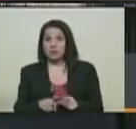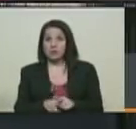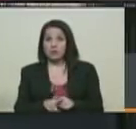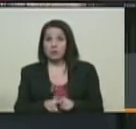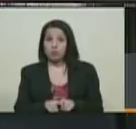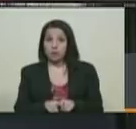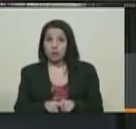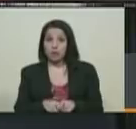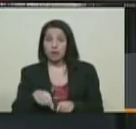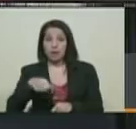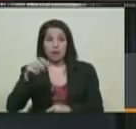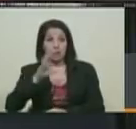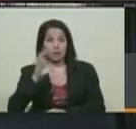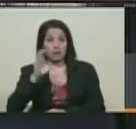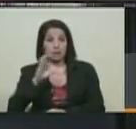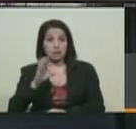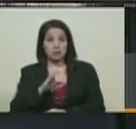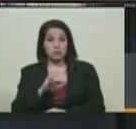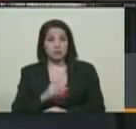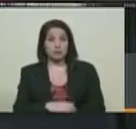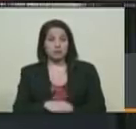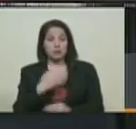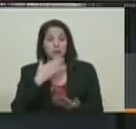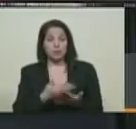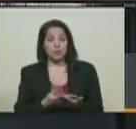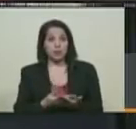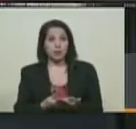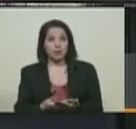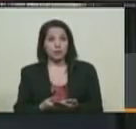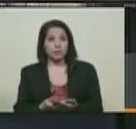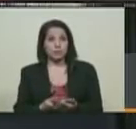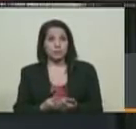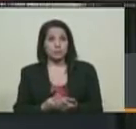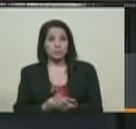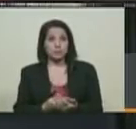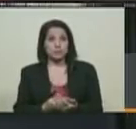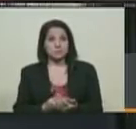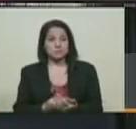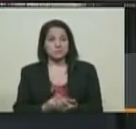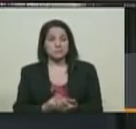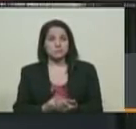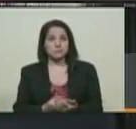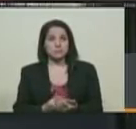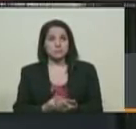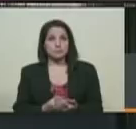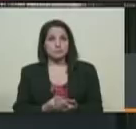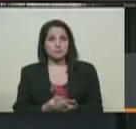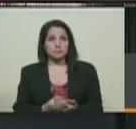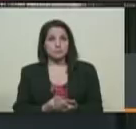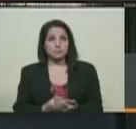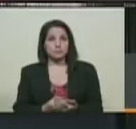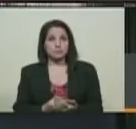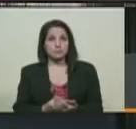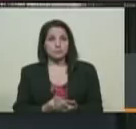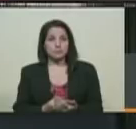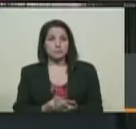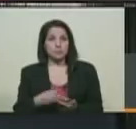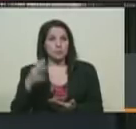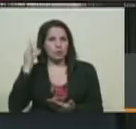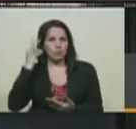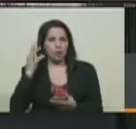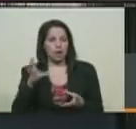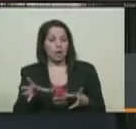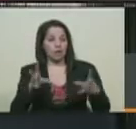en Caracas, le he pedido a la compañera Carolina Sestari, que asuma